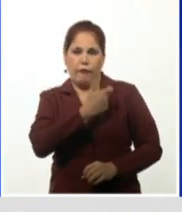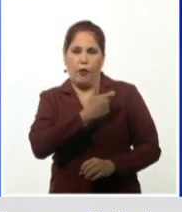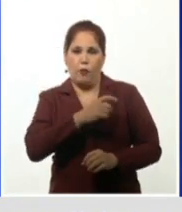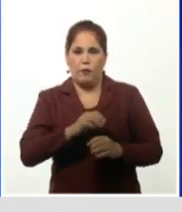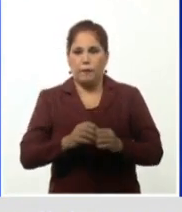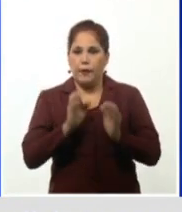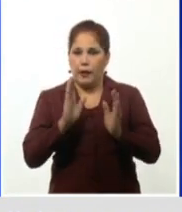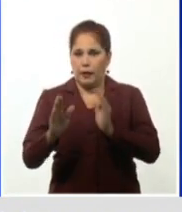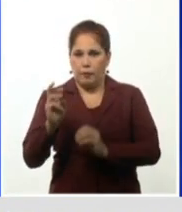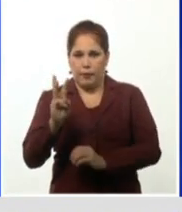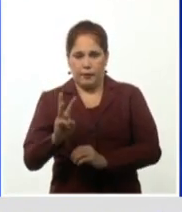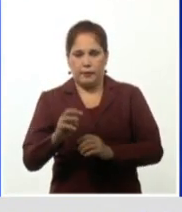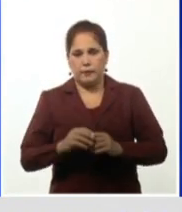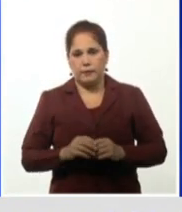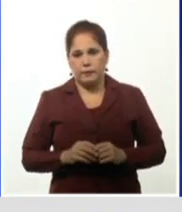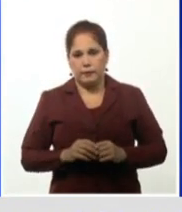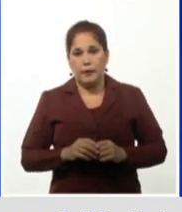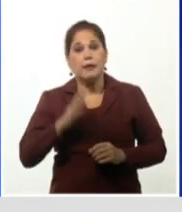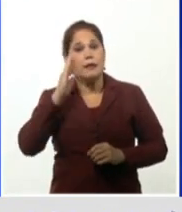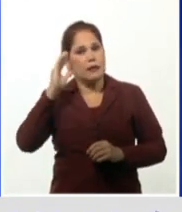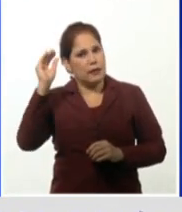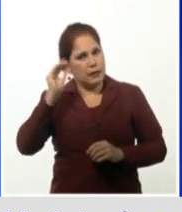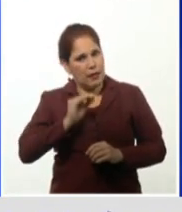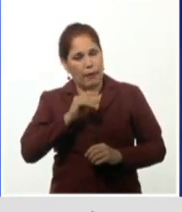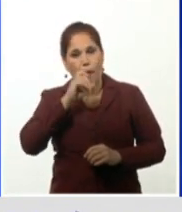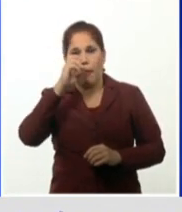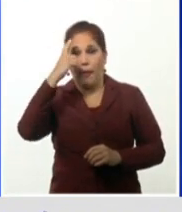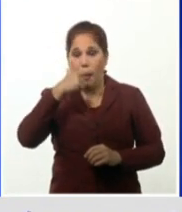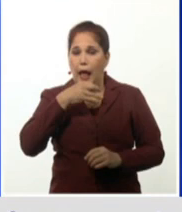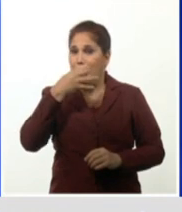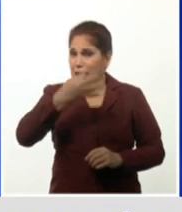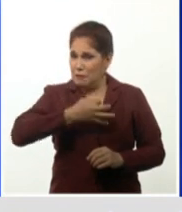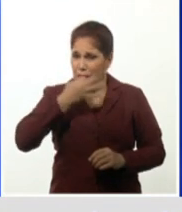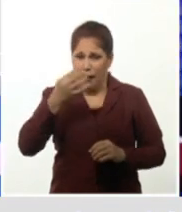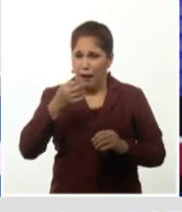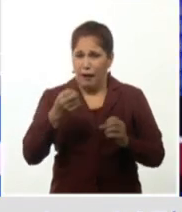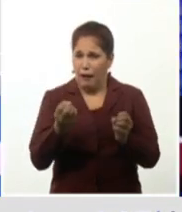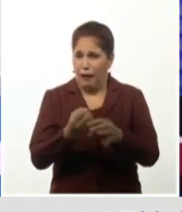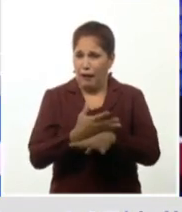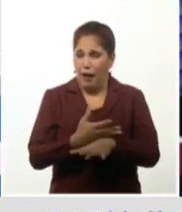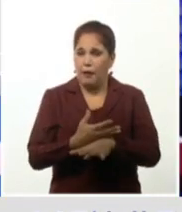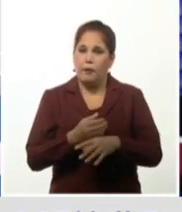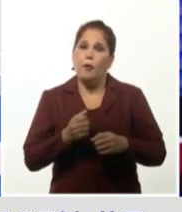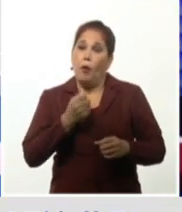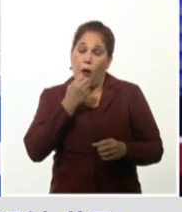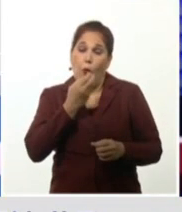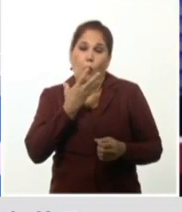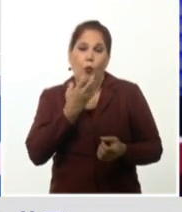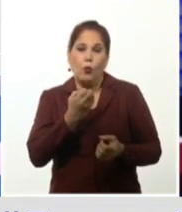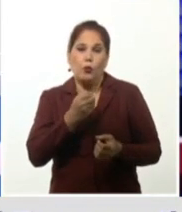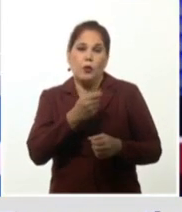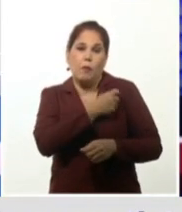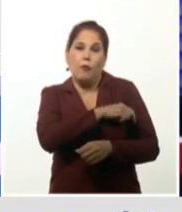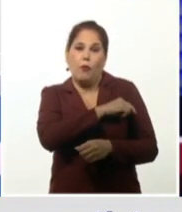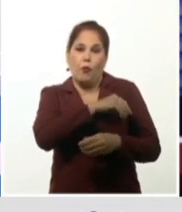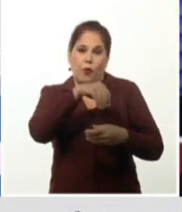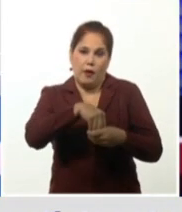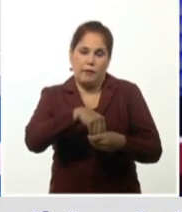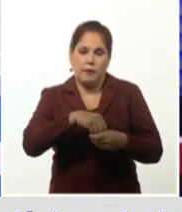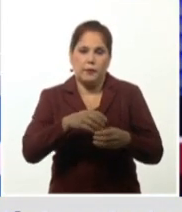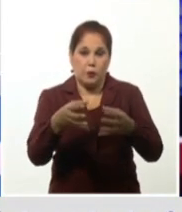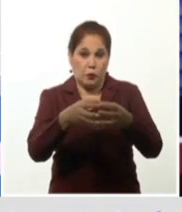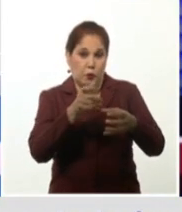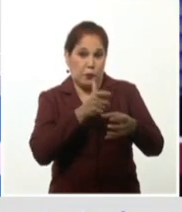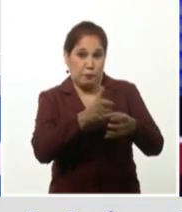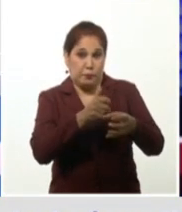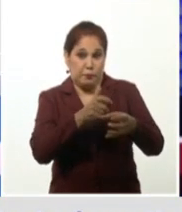3 de ensayos clínicos, aunque sabemos que Abdala, hay mucha expectativa, sí, con este candidato vacunal, forma parte de la intervención